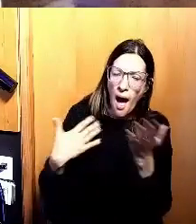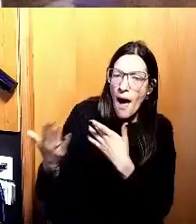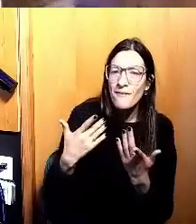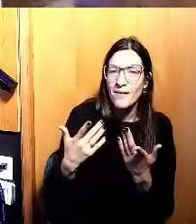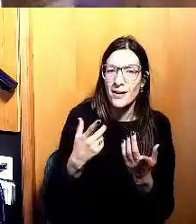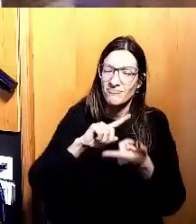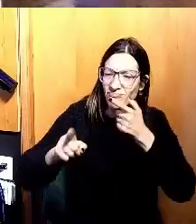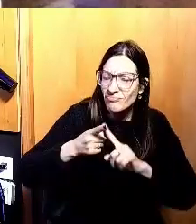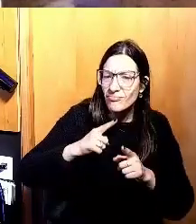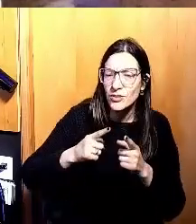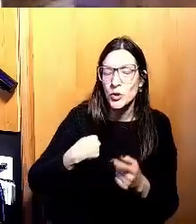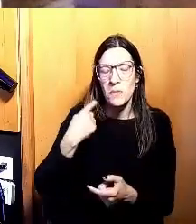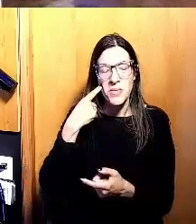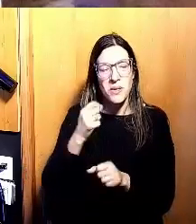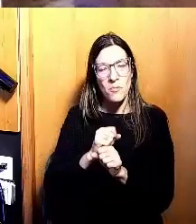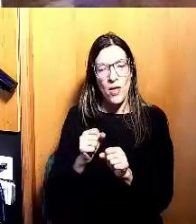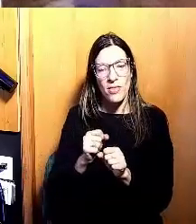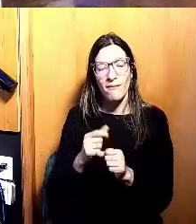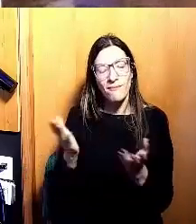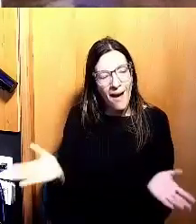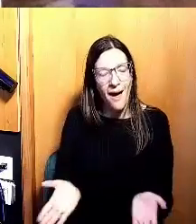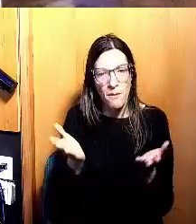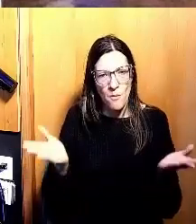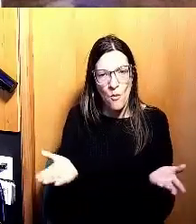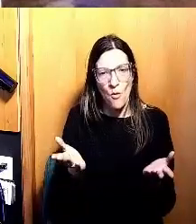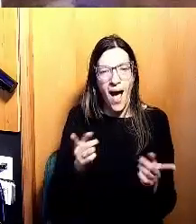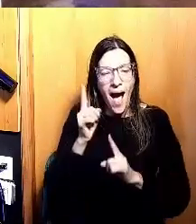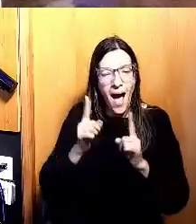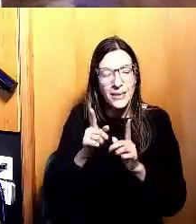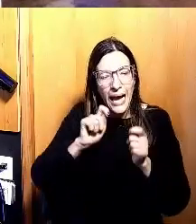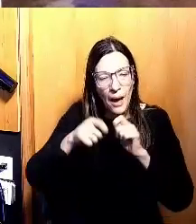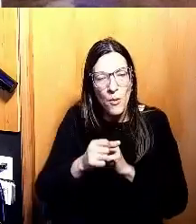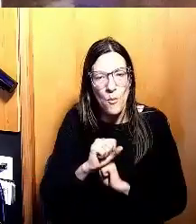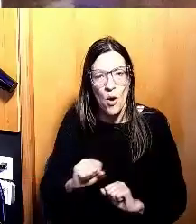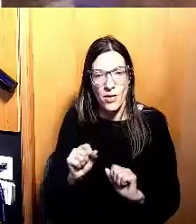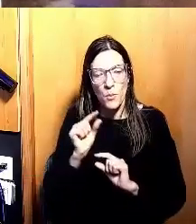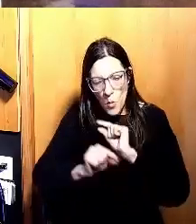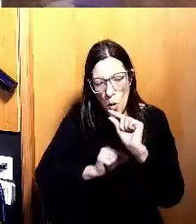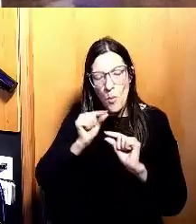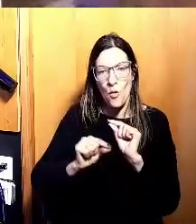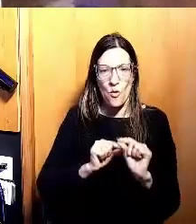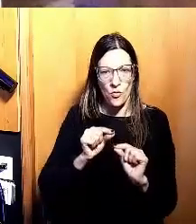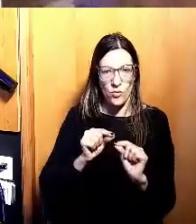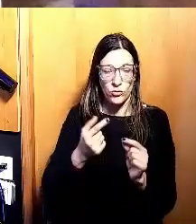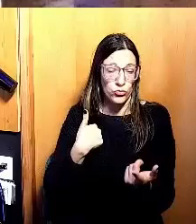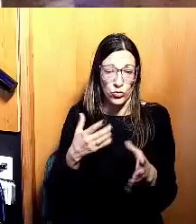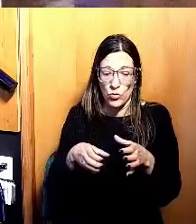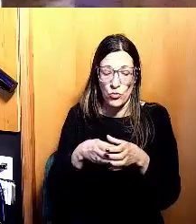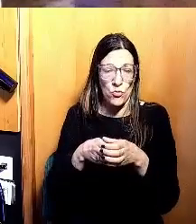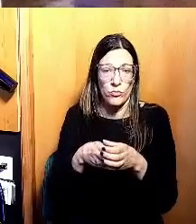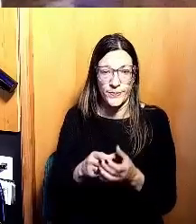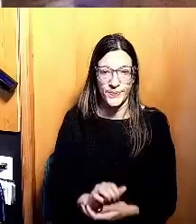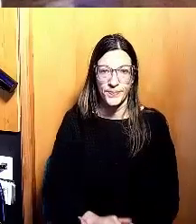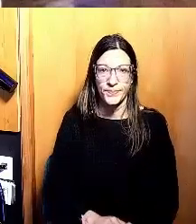Y desde nuestro humilde entender activamos ciertas áreas, que está buenísimo que eso pase porque en definitiva es el rol que tenemos como tercer